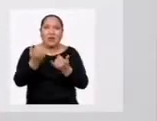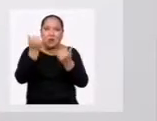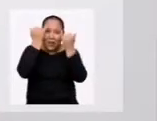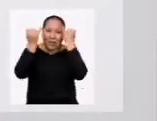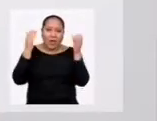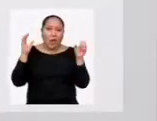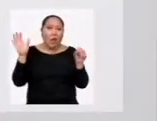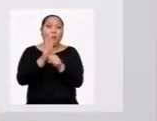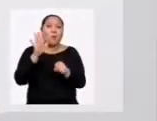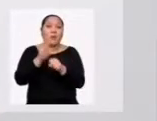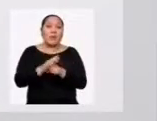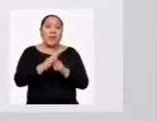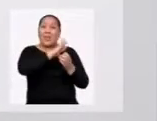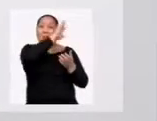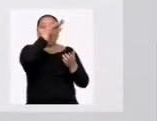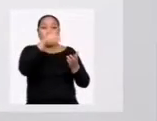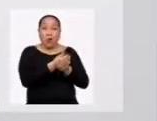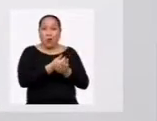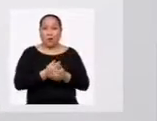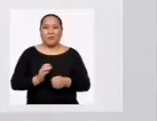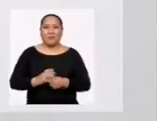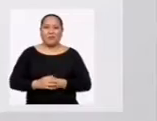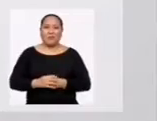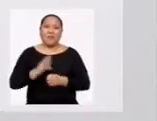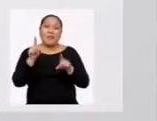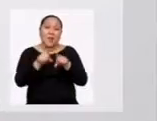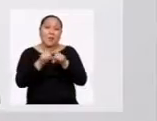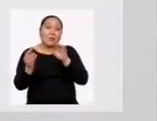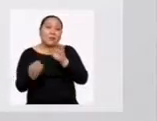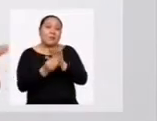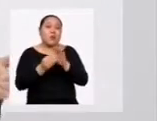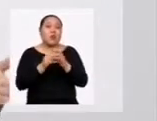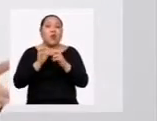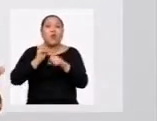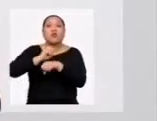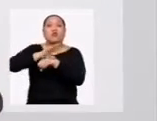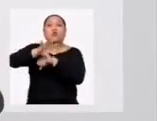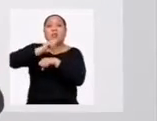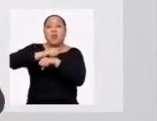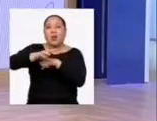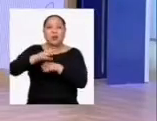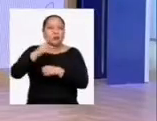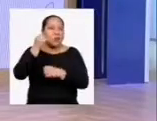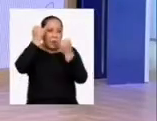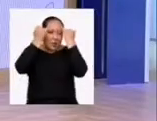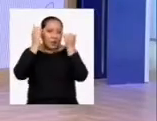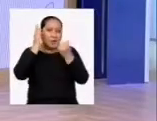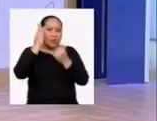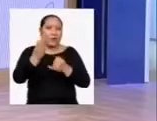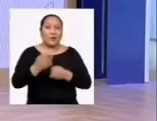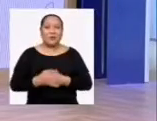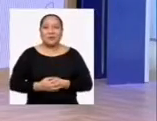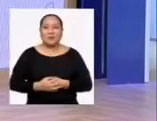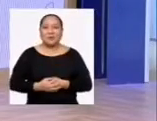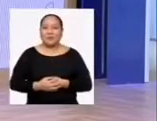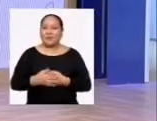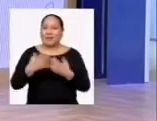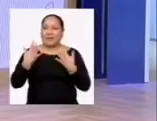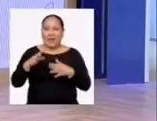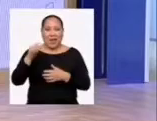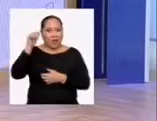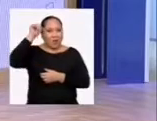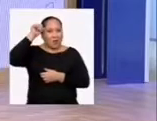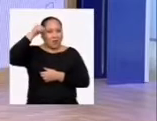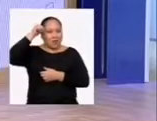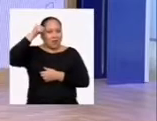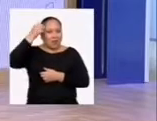de lo anterior. También es posible incluir sugerencias y proyecciones. Ahora, con la memoria más